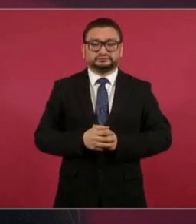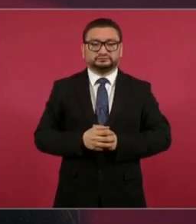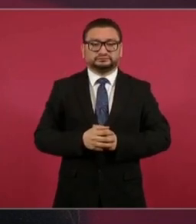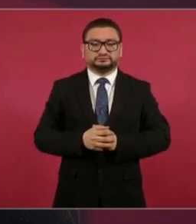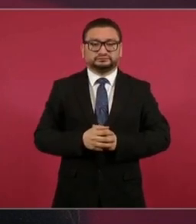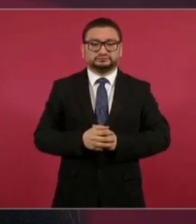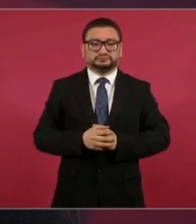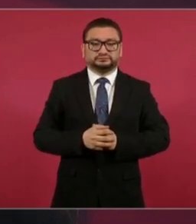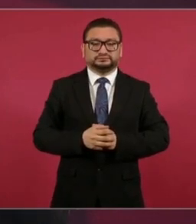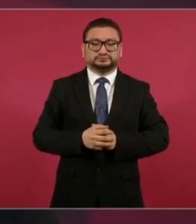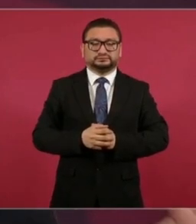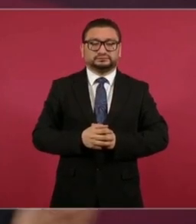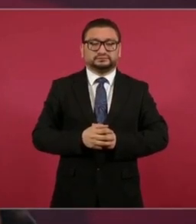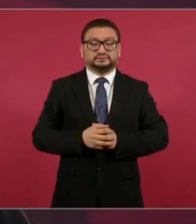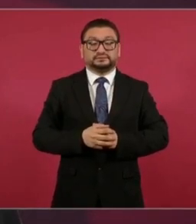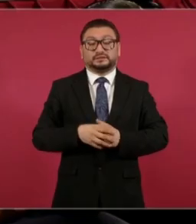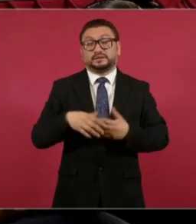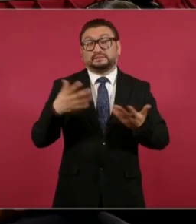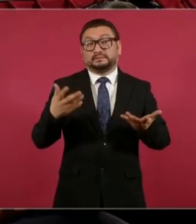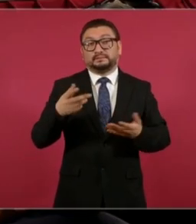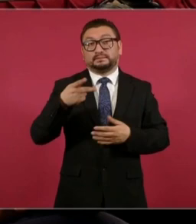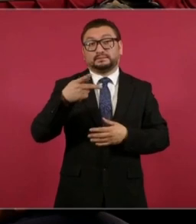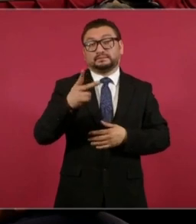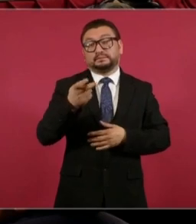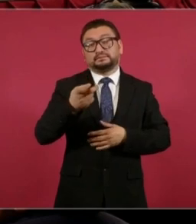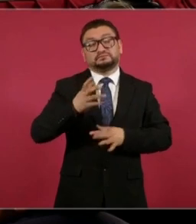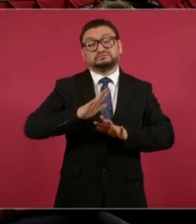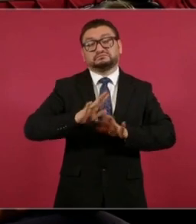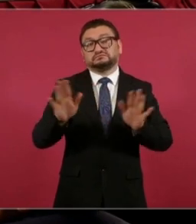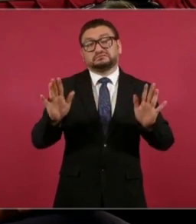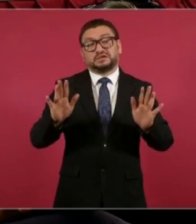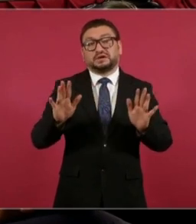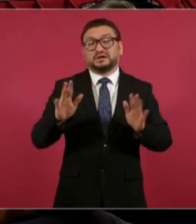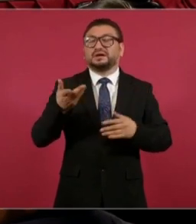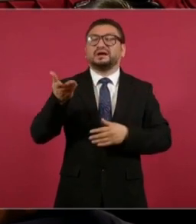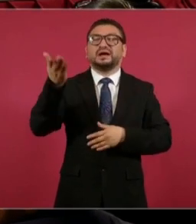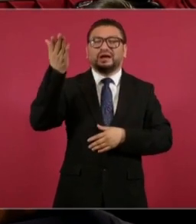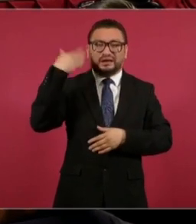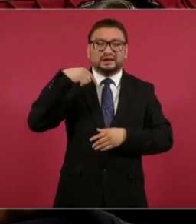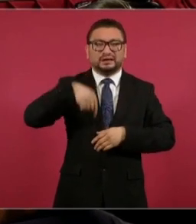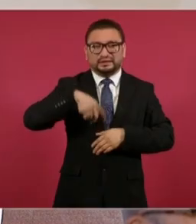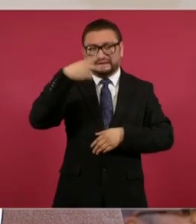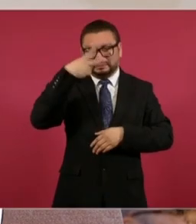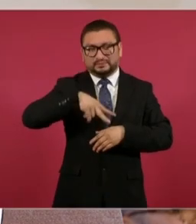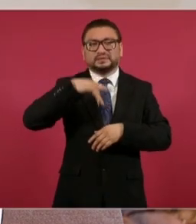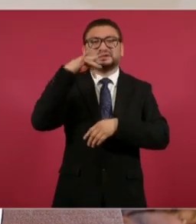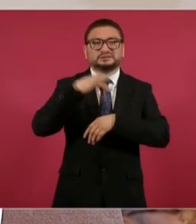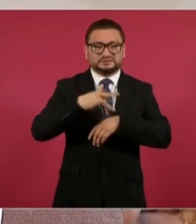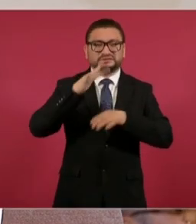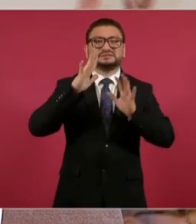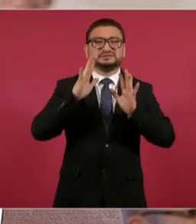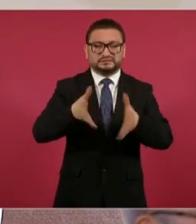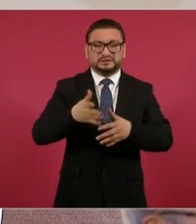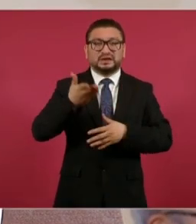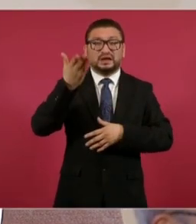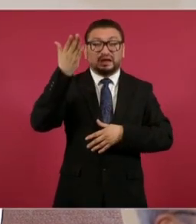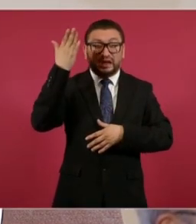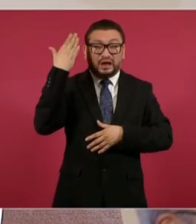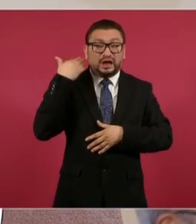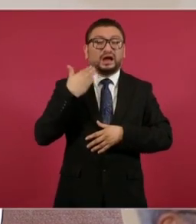despoblado pero eso ya lo padecimos aquí Cómo saquearon